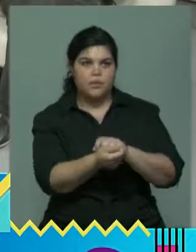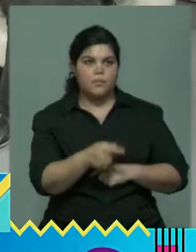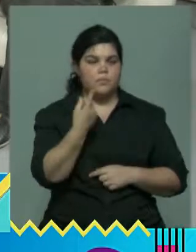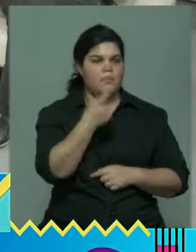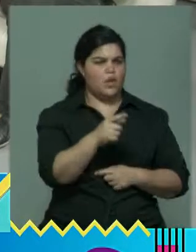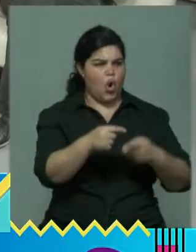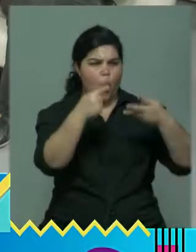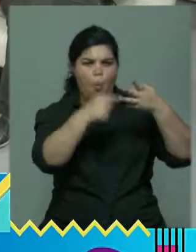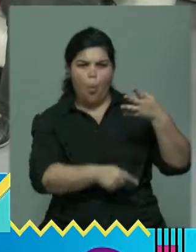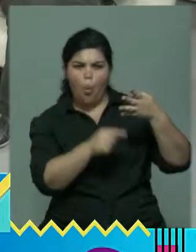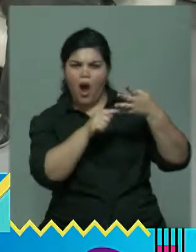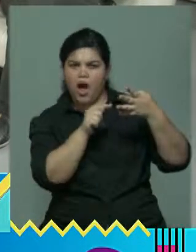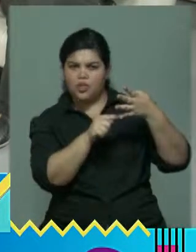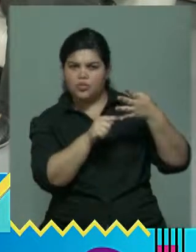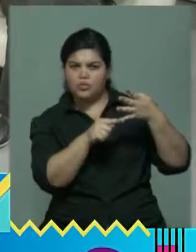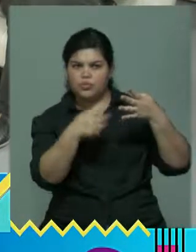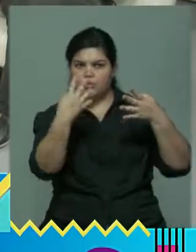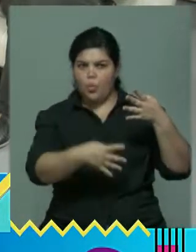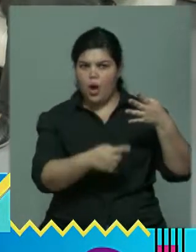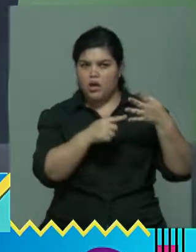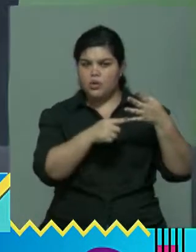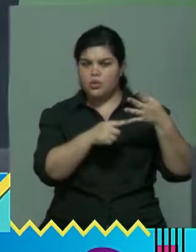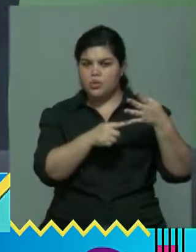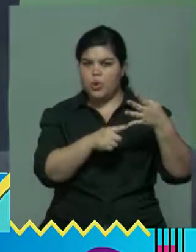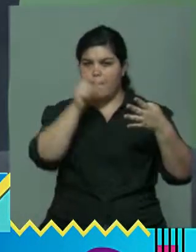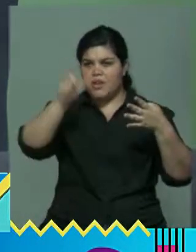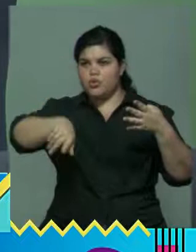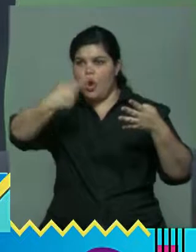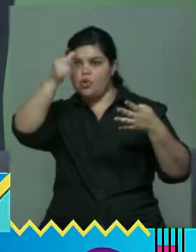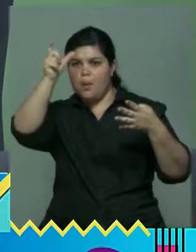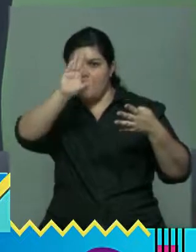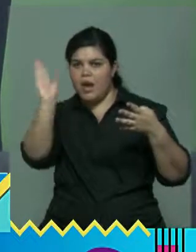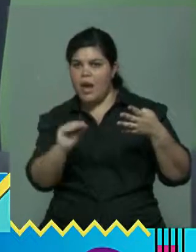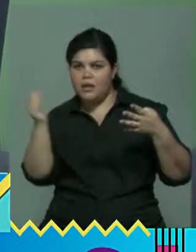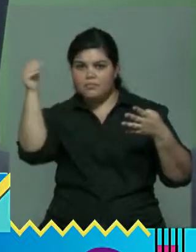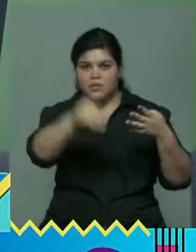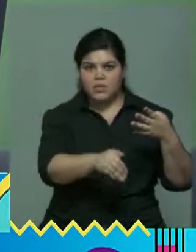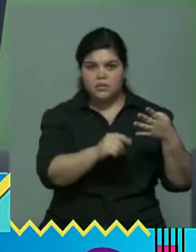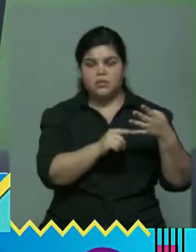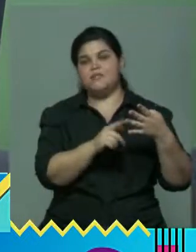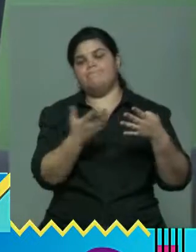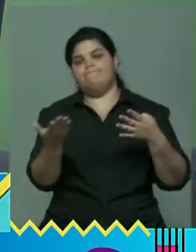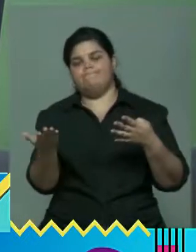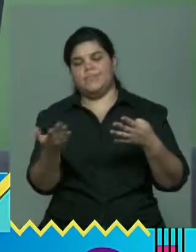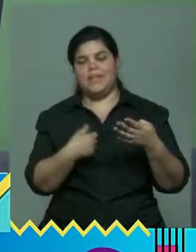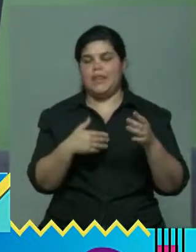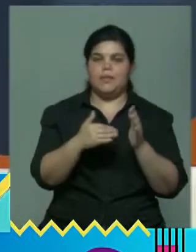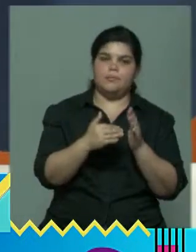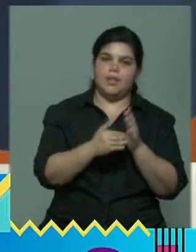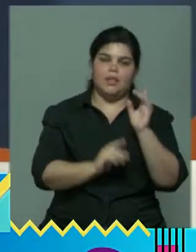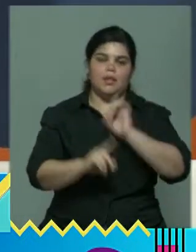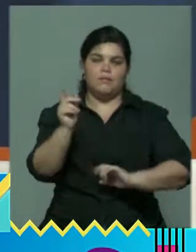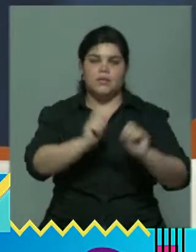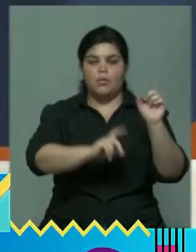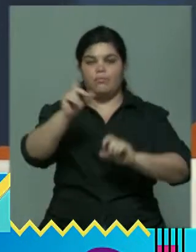está hasta el momento en 4.º lugar el tema de los migrantes. Va más o menos fluctuando, si bien migrante se ha mantenido tal vez numéricamente, claramente hay